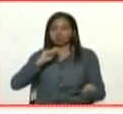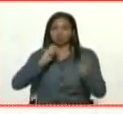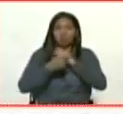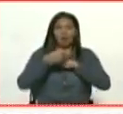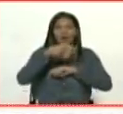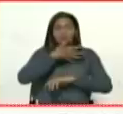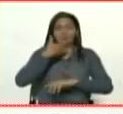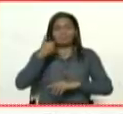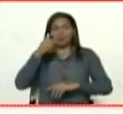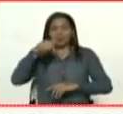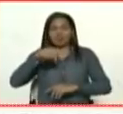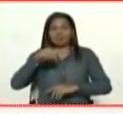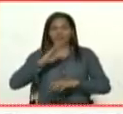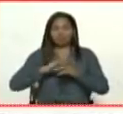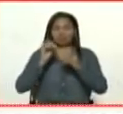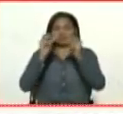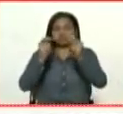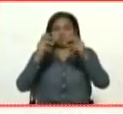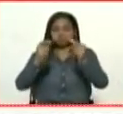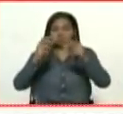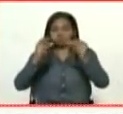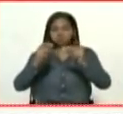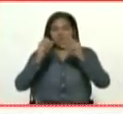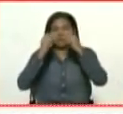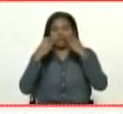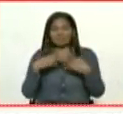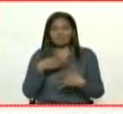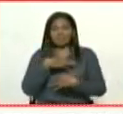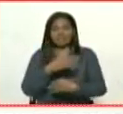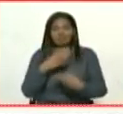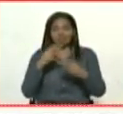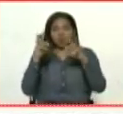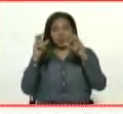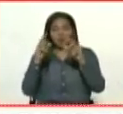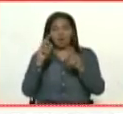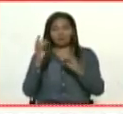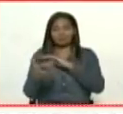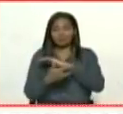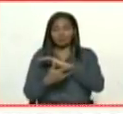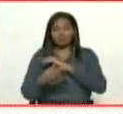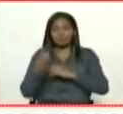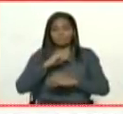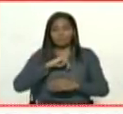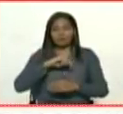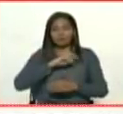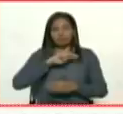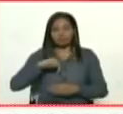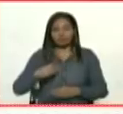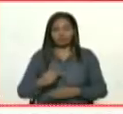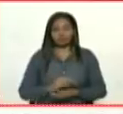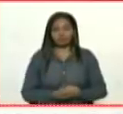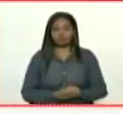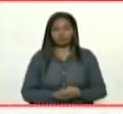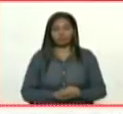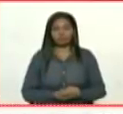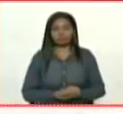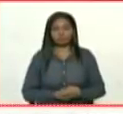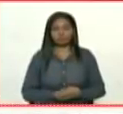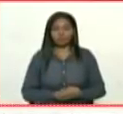bien porque nos despertaron el interés por las nuevas tecnologías y por llevar el